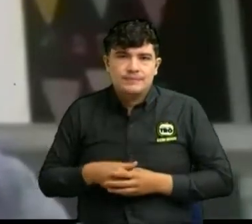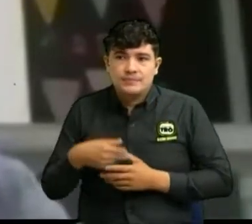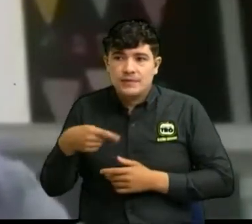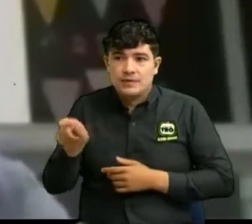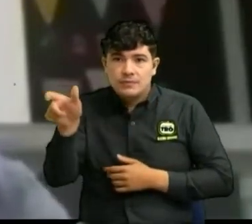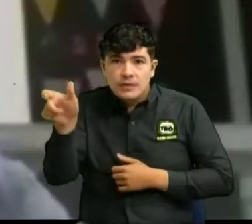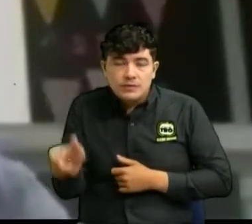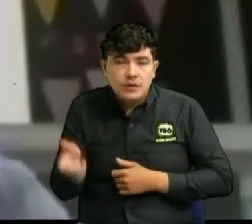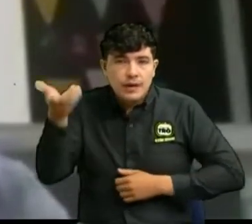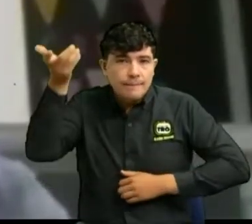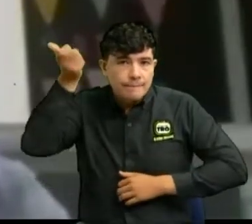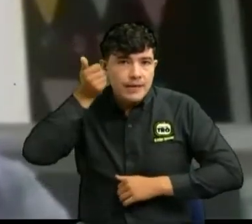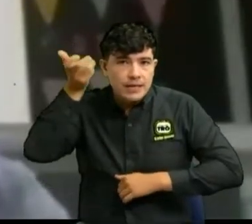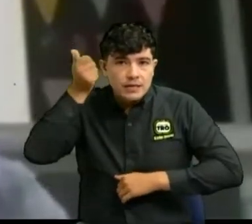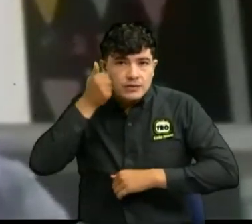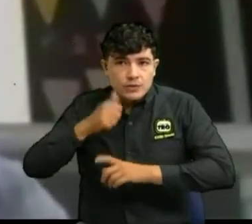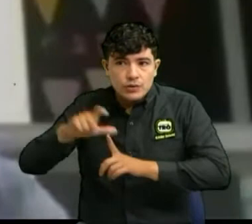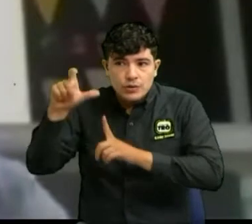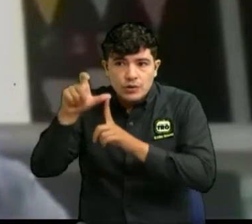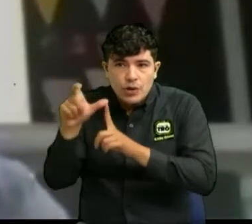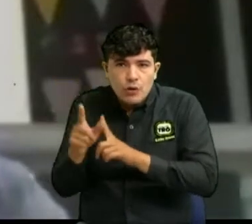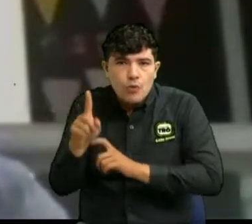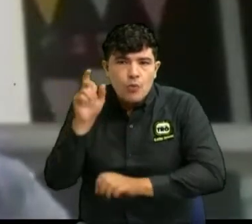pensionado por